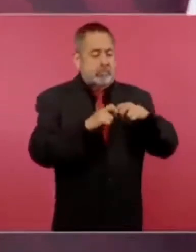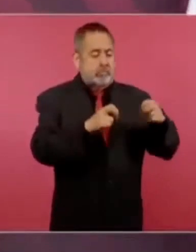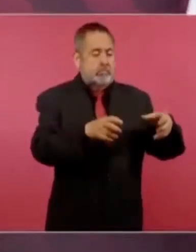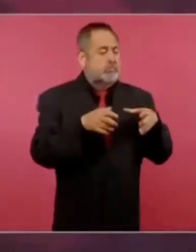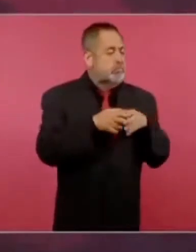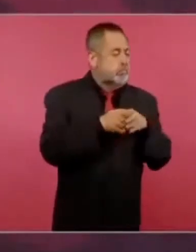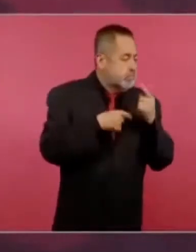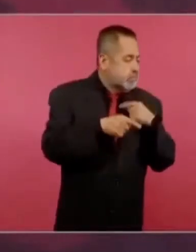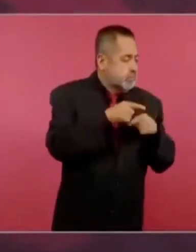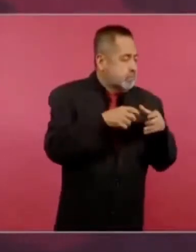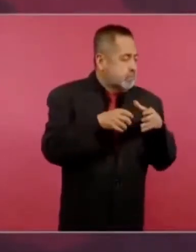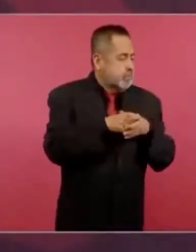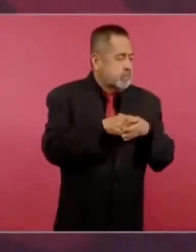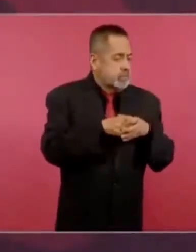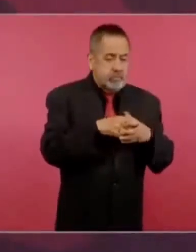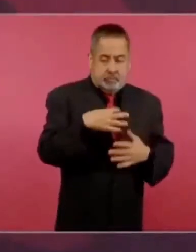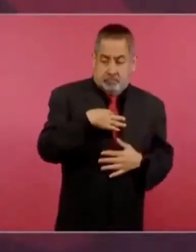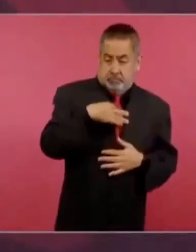poder